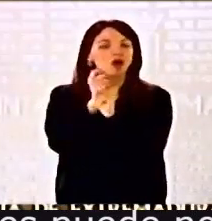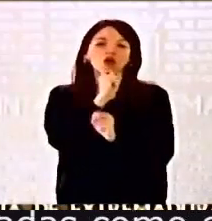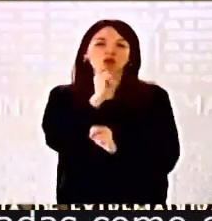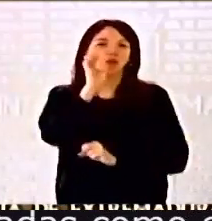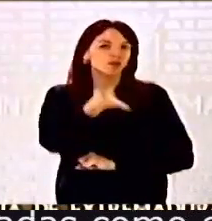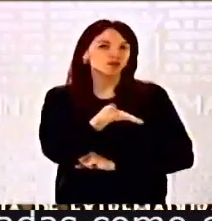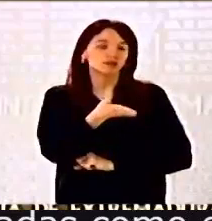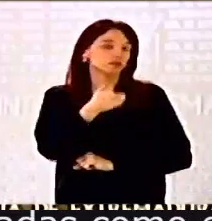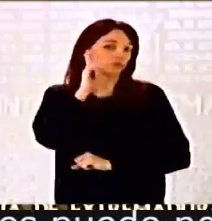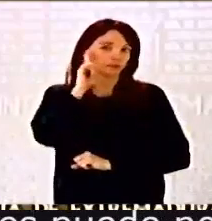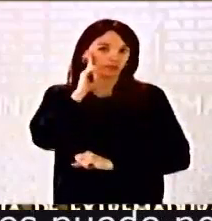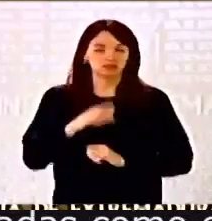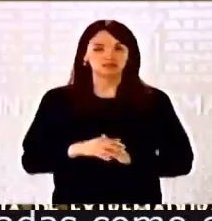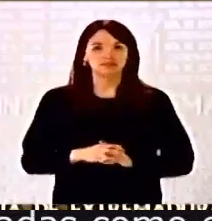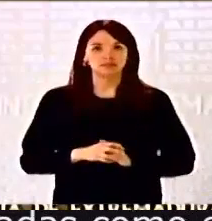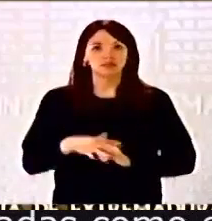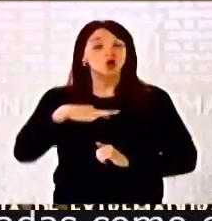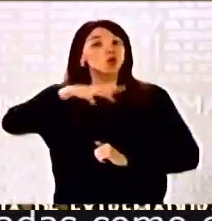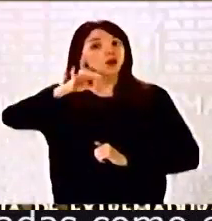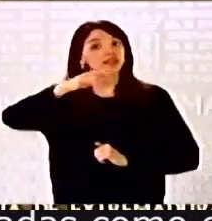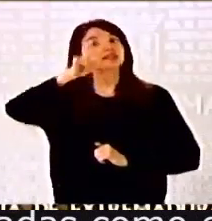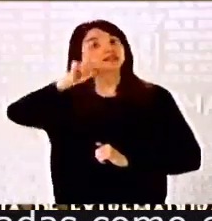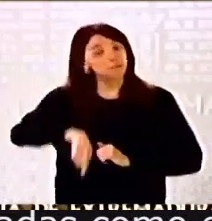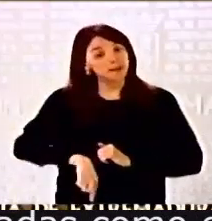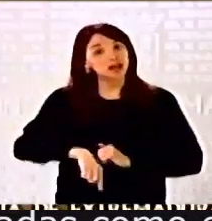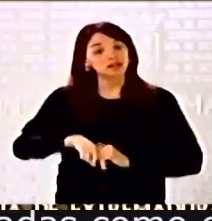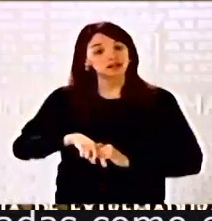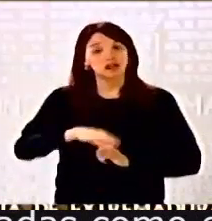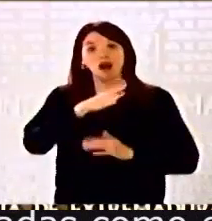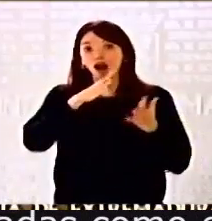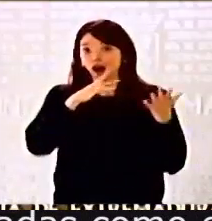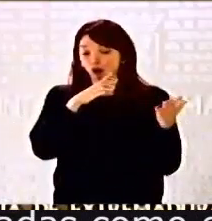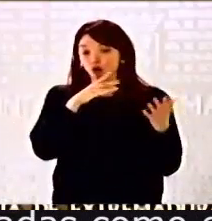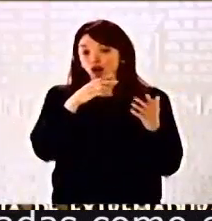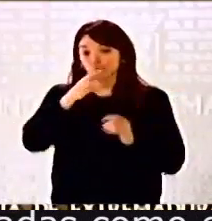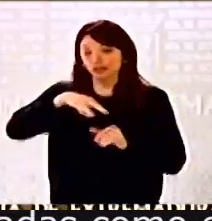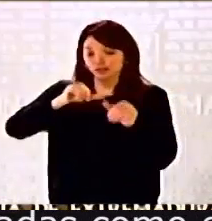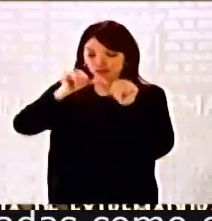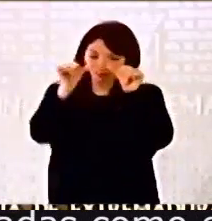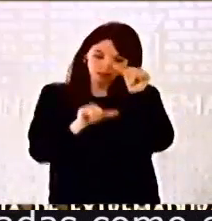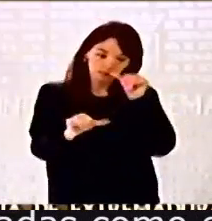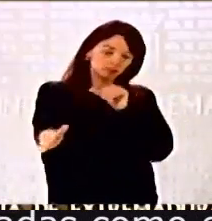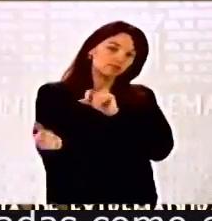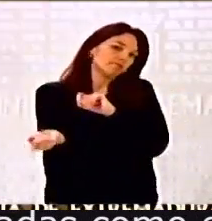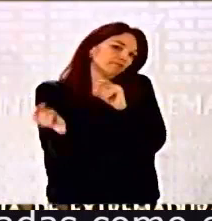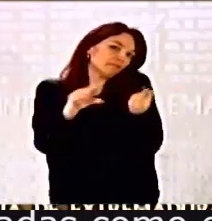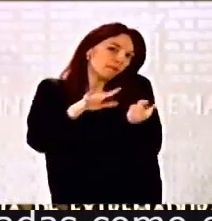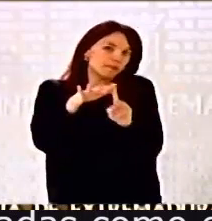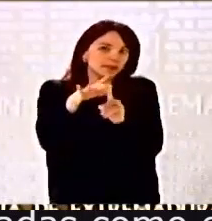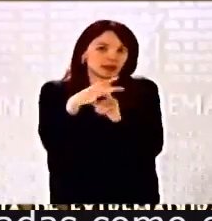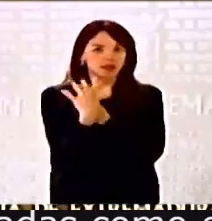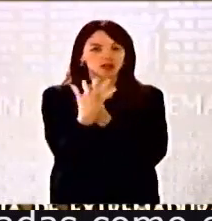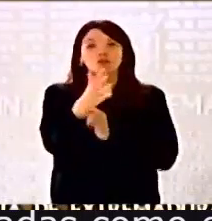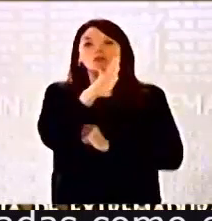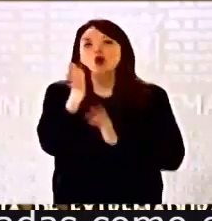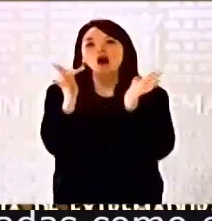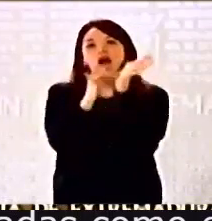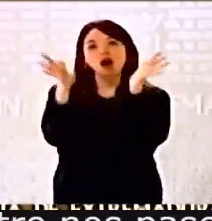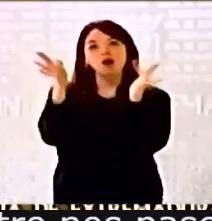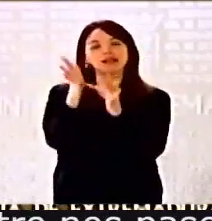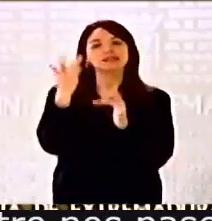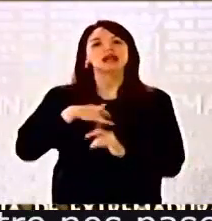Puede ocurrirnos también que en el siguiente trimestre nos pase algo parecido, porque nos encontraremos con el mes de abril, en donde estamos detectando que es donde se están